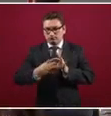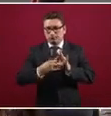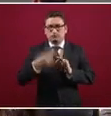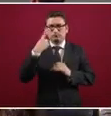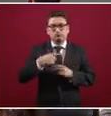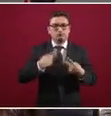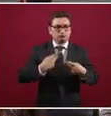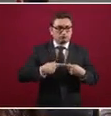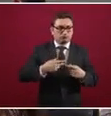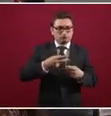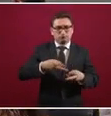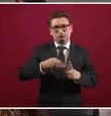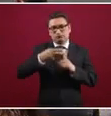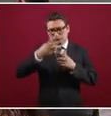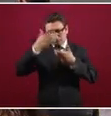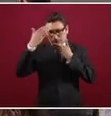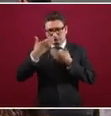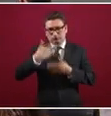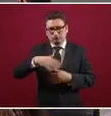con permisos